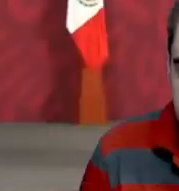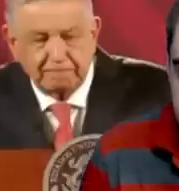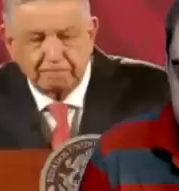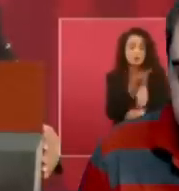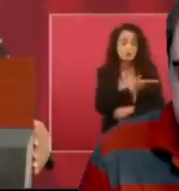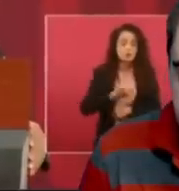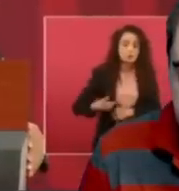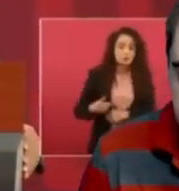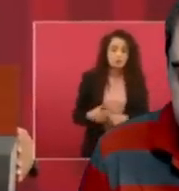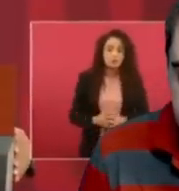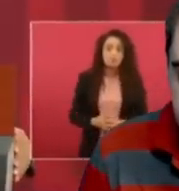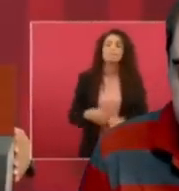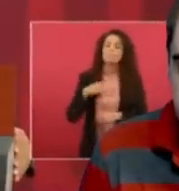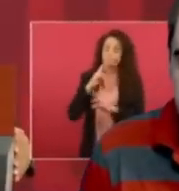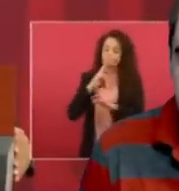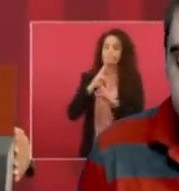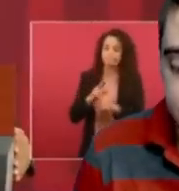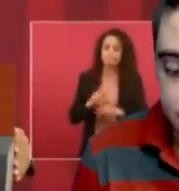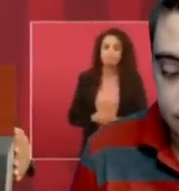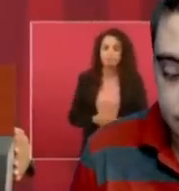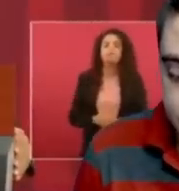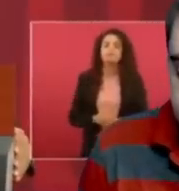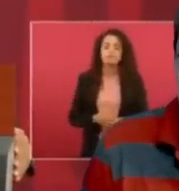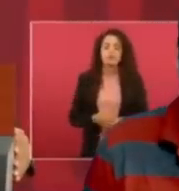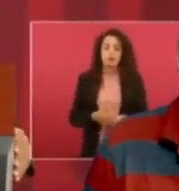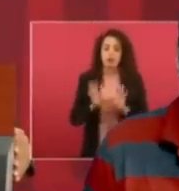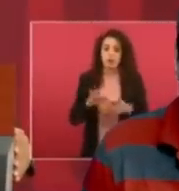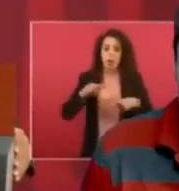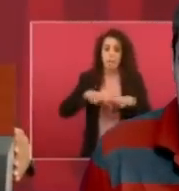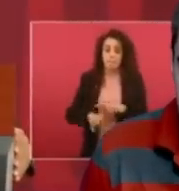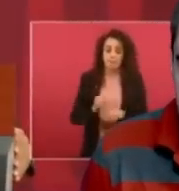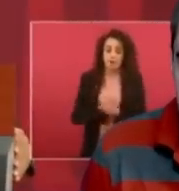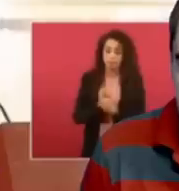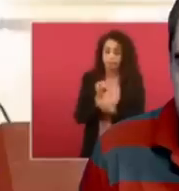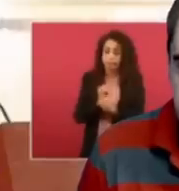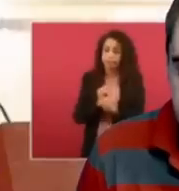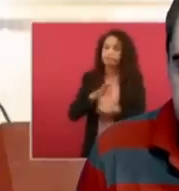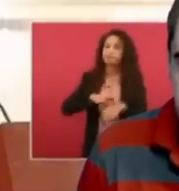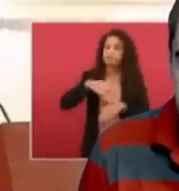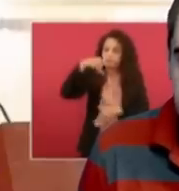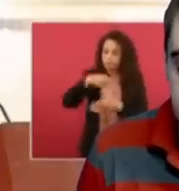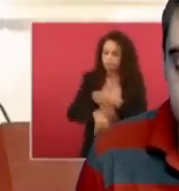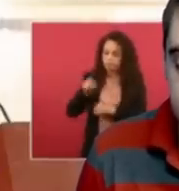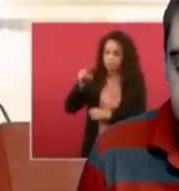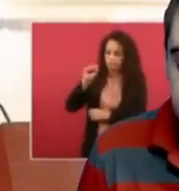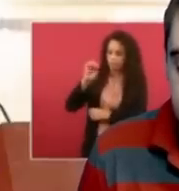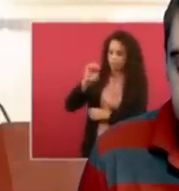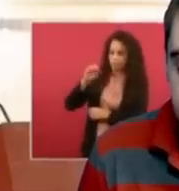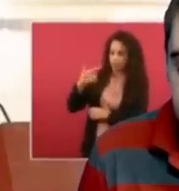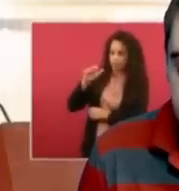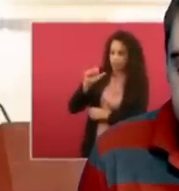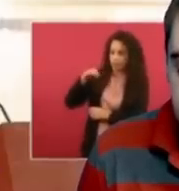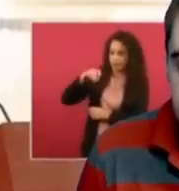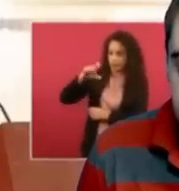se está llevando a cabo una investigación a fondo en Segalmex. Ya hay denuncias